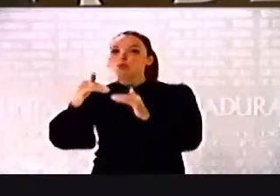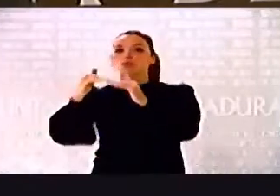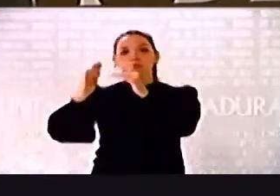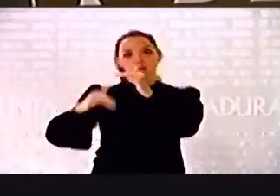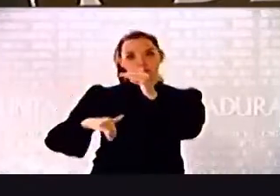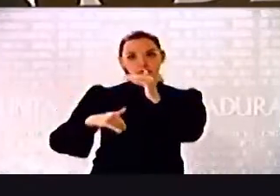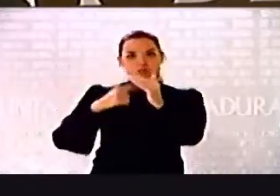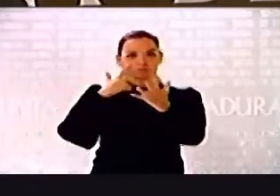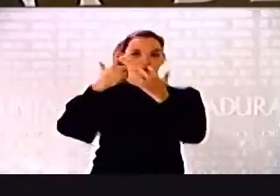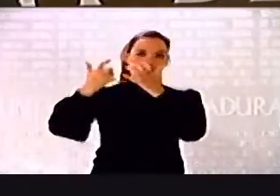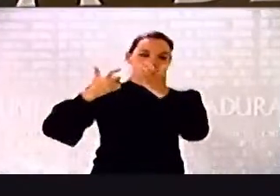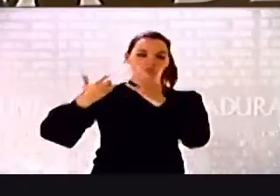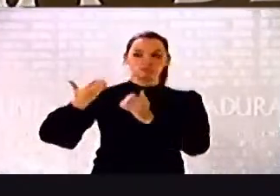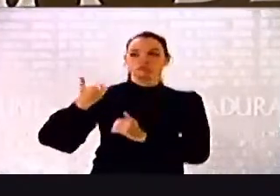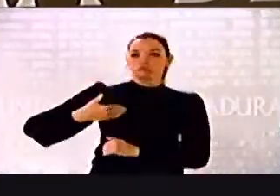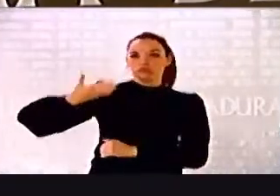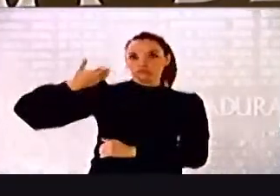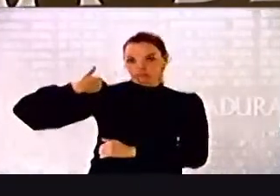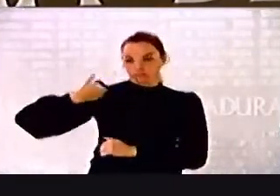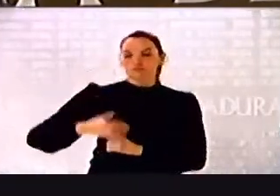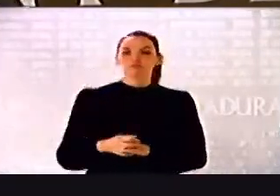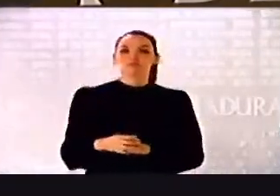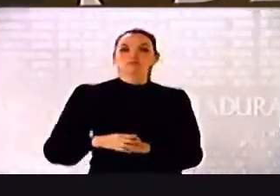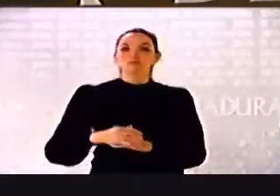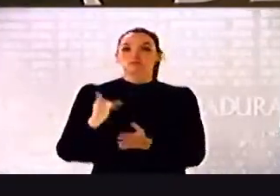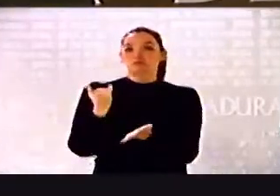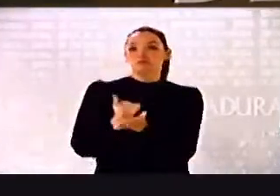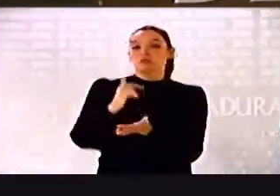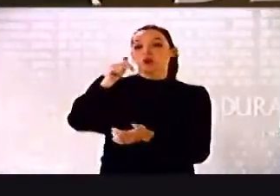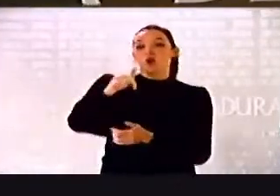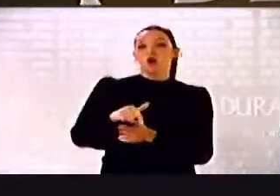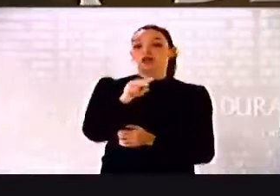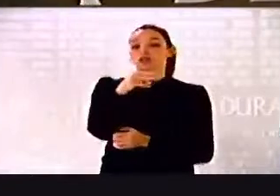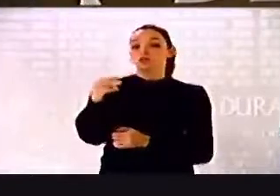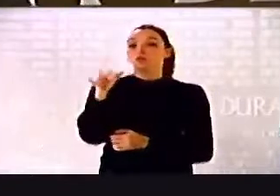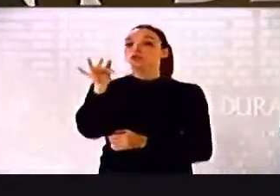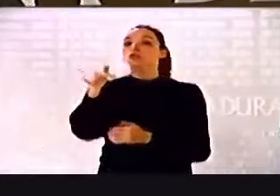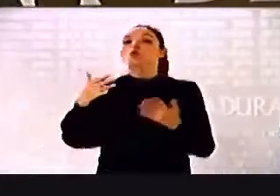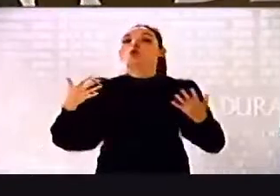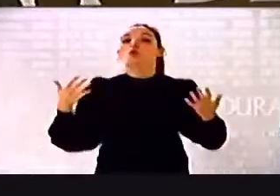otros días. La positividad de las PCR hoy es del 11%.